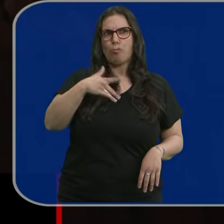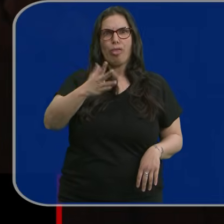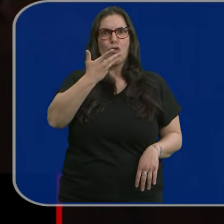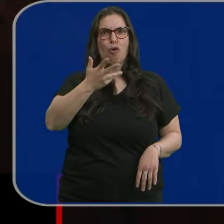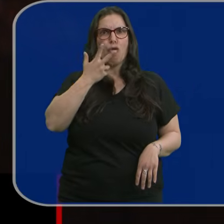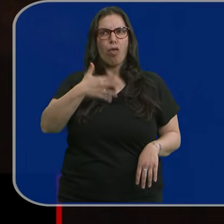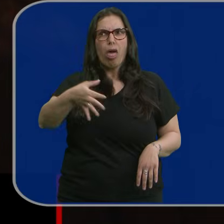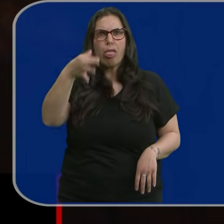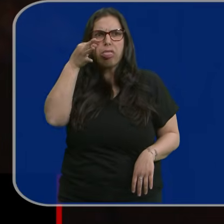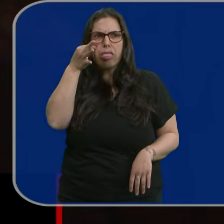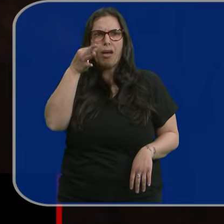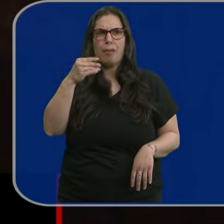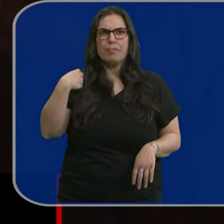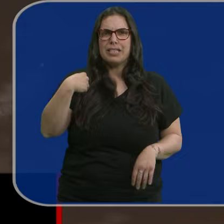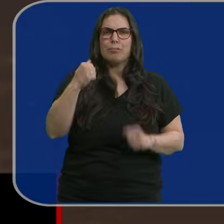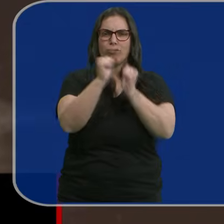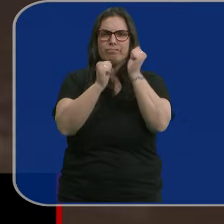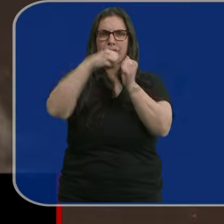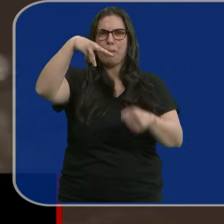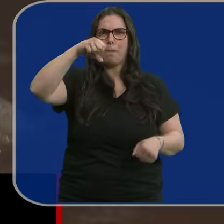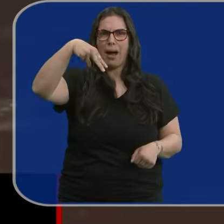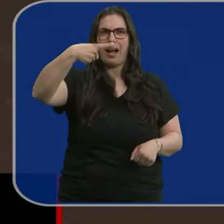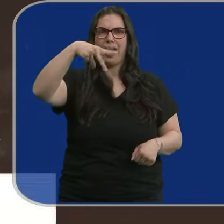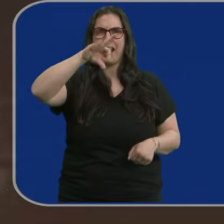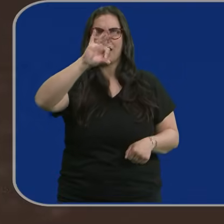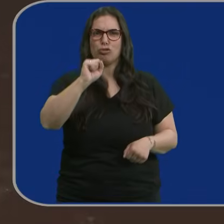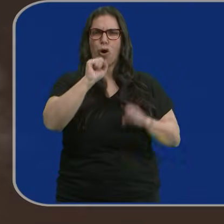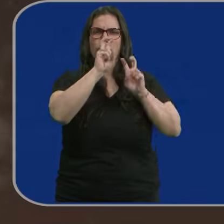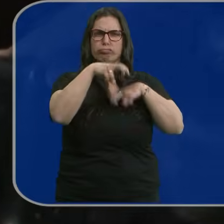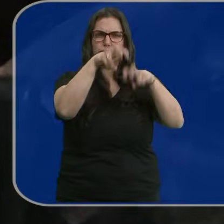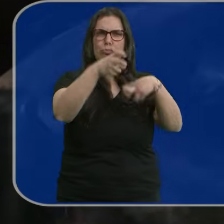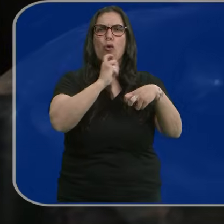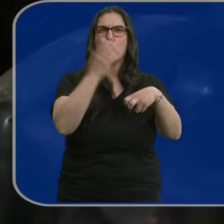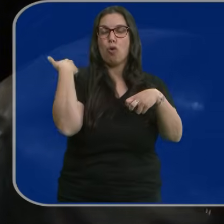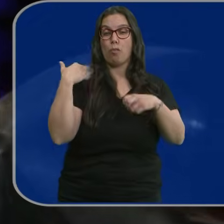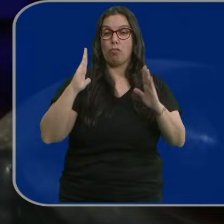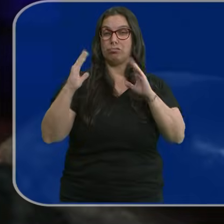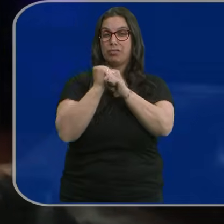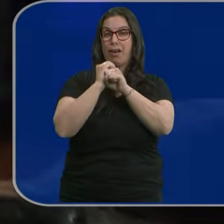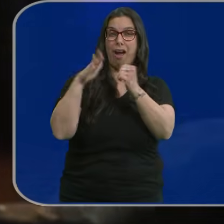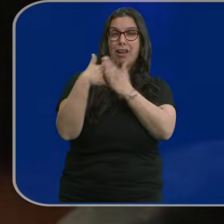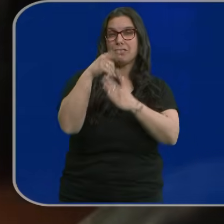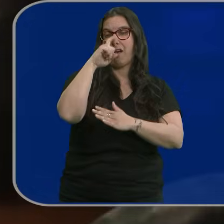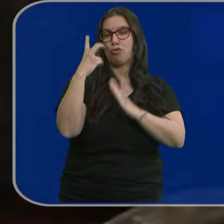de primera mano cómo se extraía el manganeso. Estuvieron activas hasta los años 60.